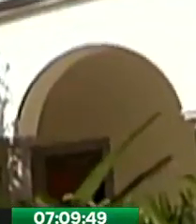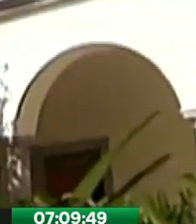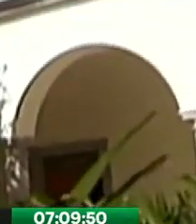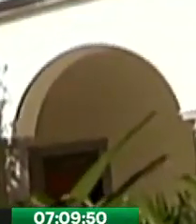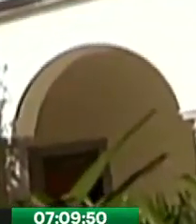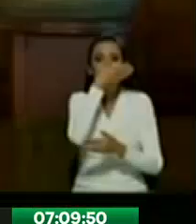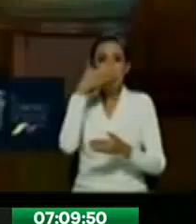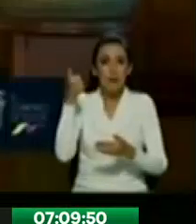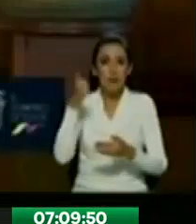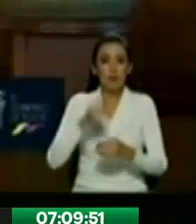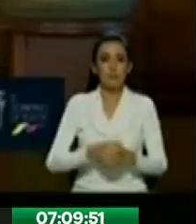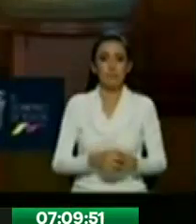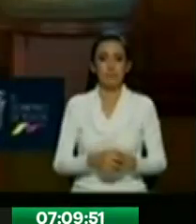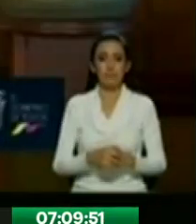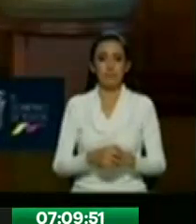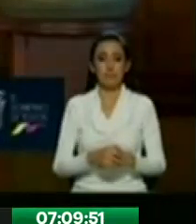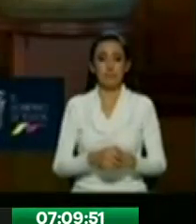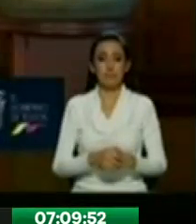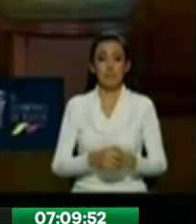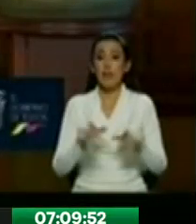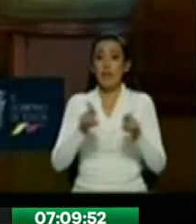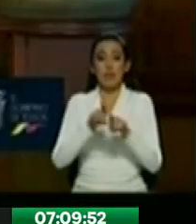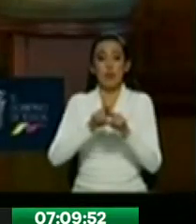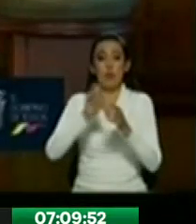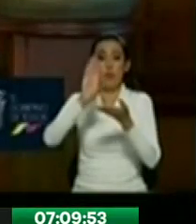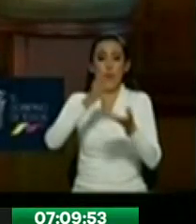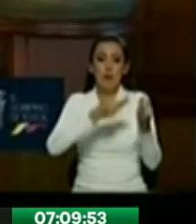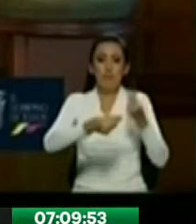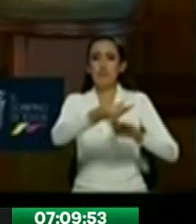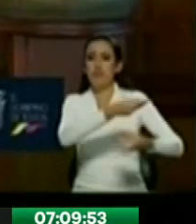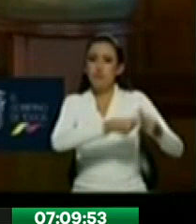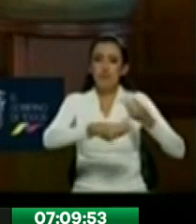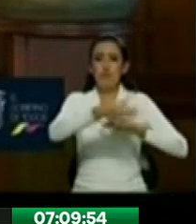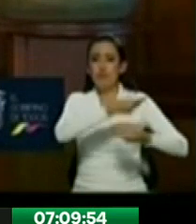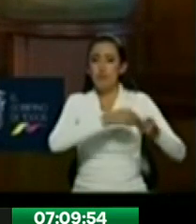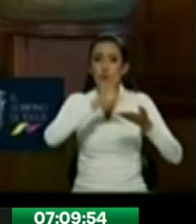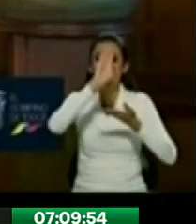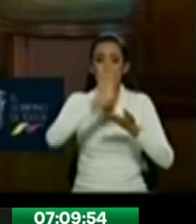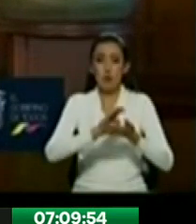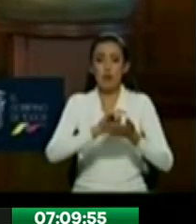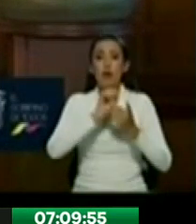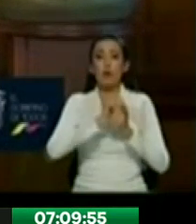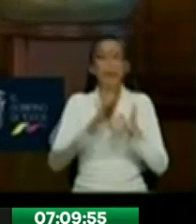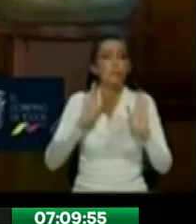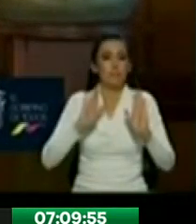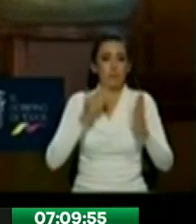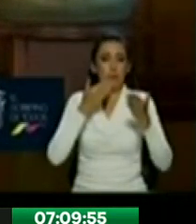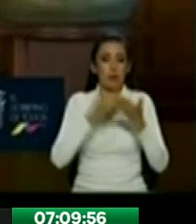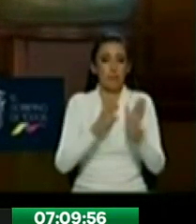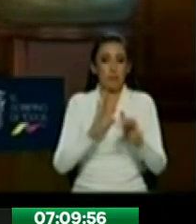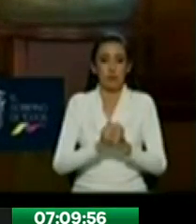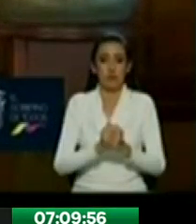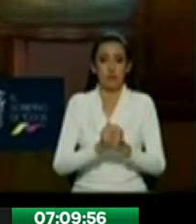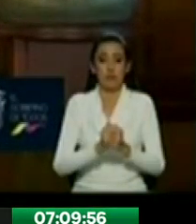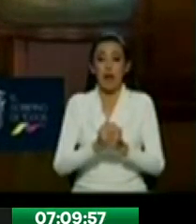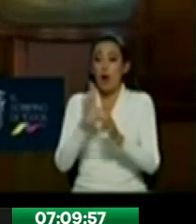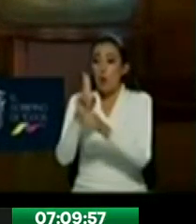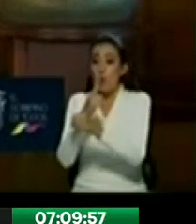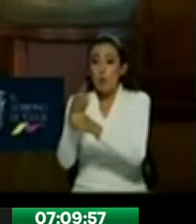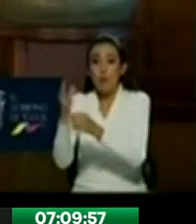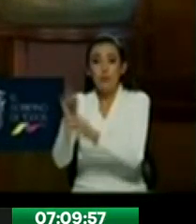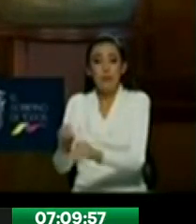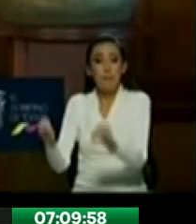el empleo. Hemos reducido el gasto corriente en cerca de 430 millones. Por ejemplo, no ocuparemos las más